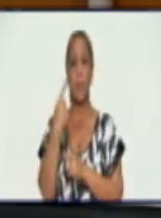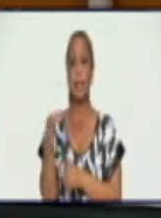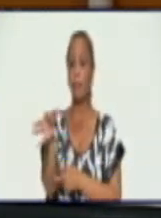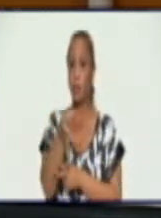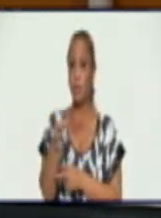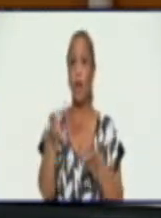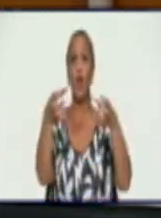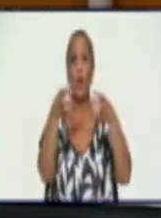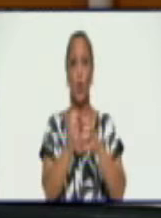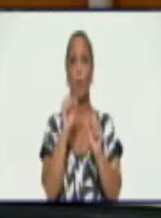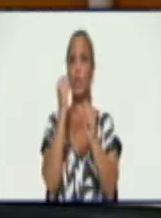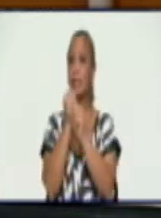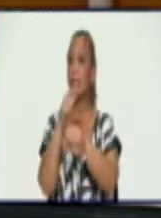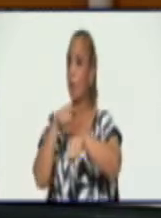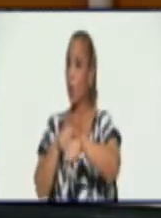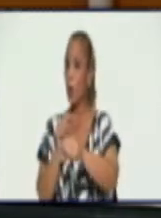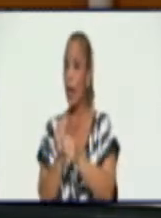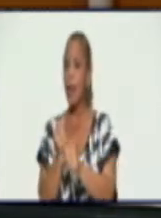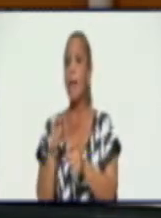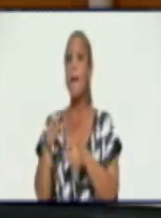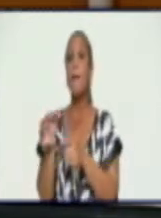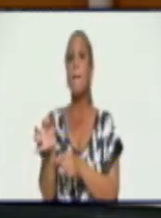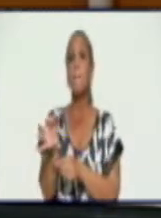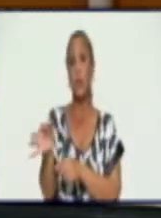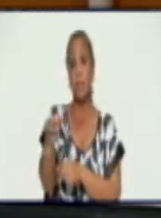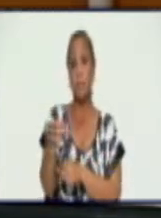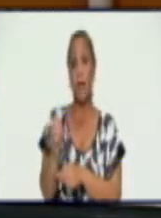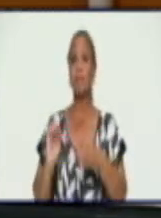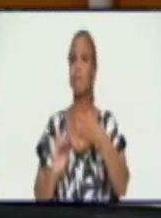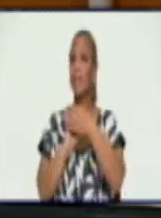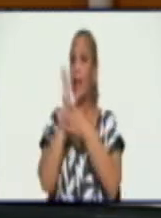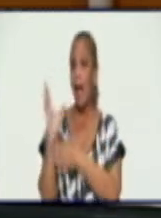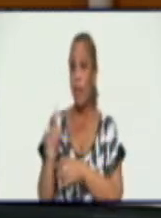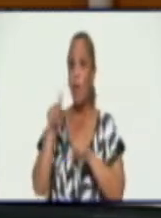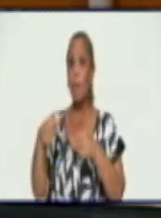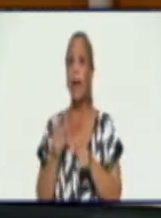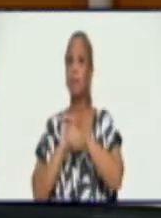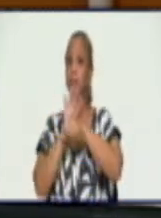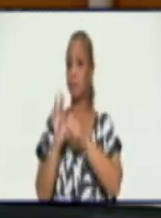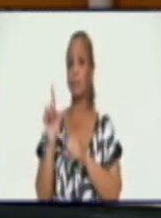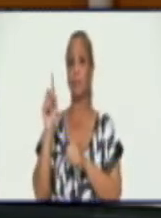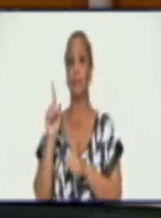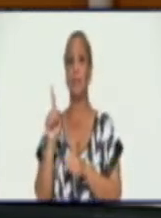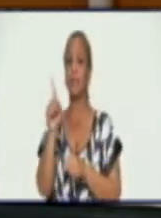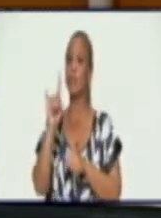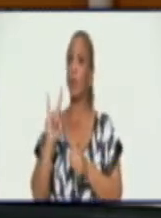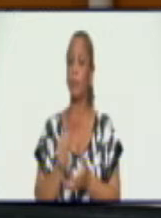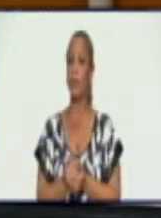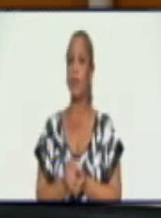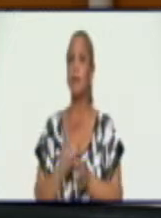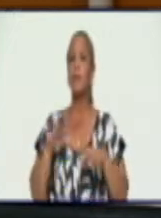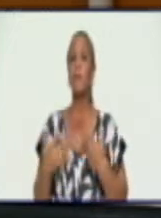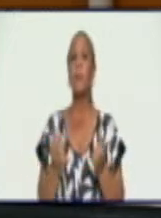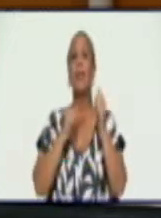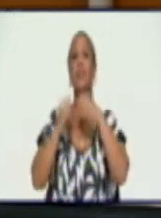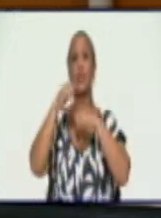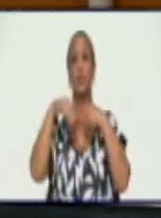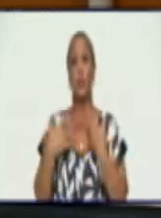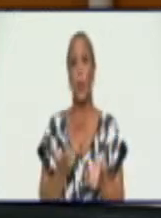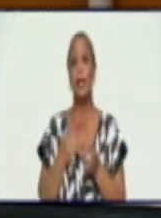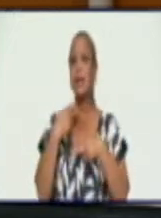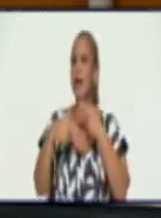grupo temporal municipal creado para la cob y que son las estructuras que conducen esa cotidianidad y